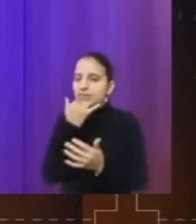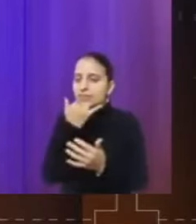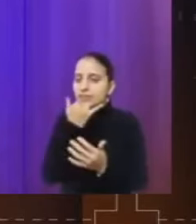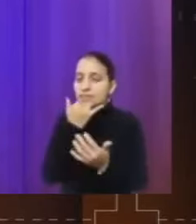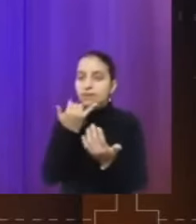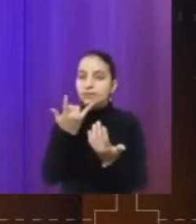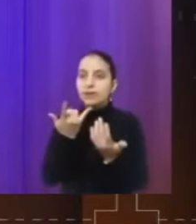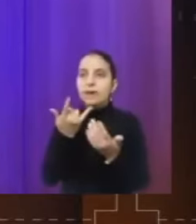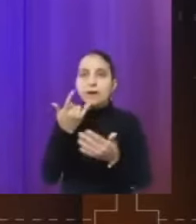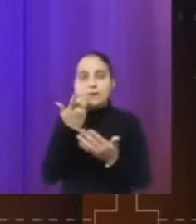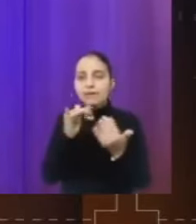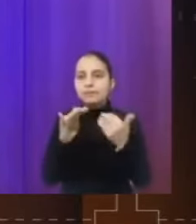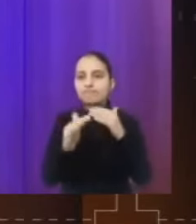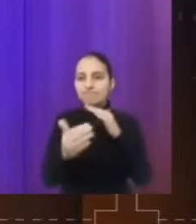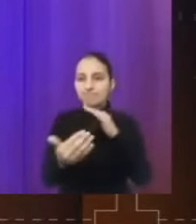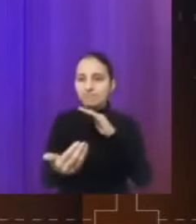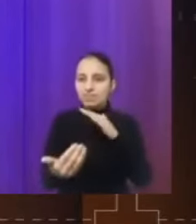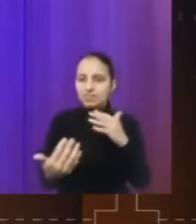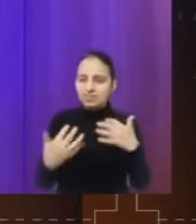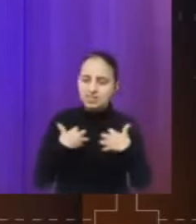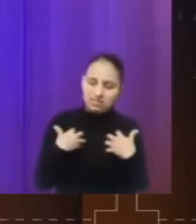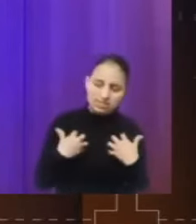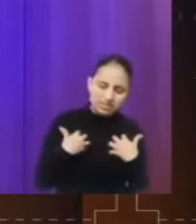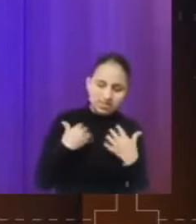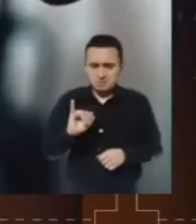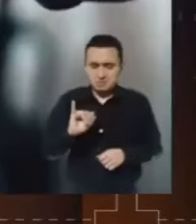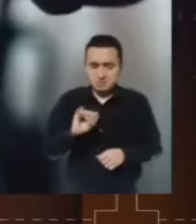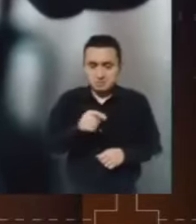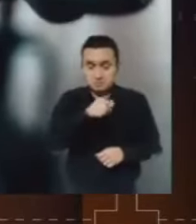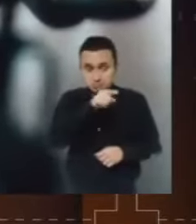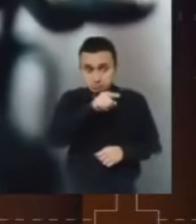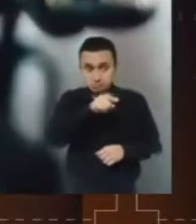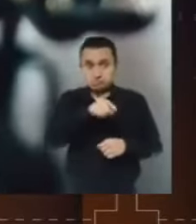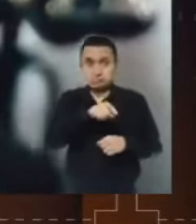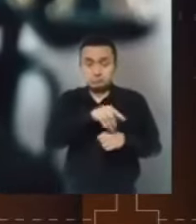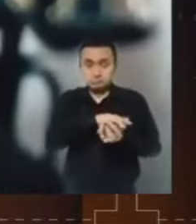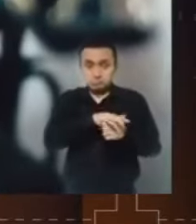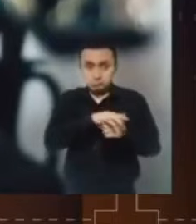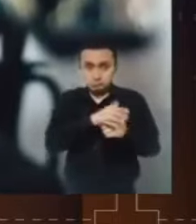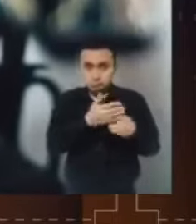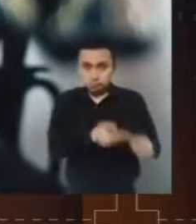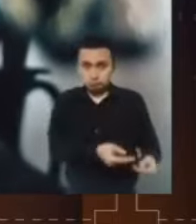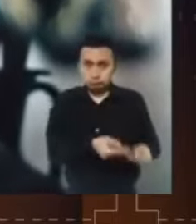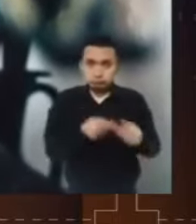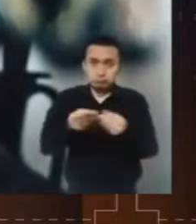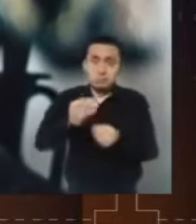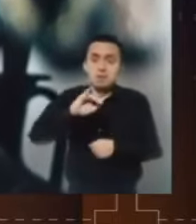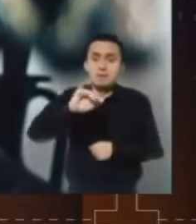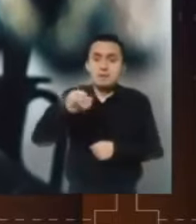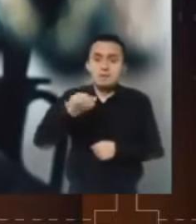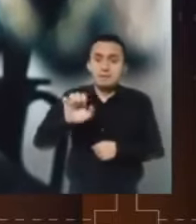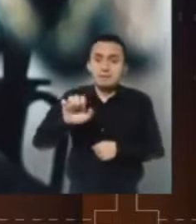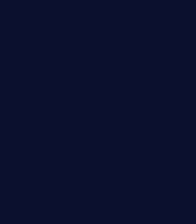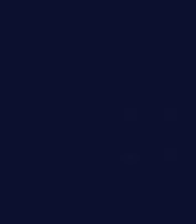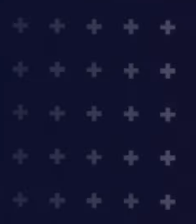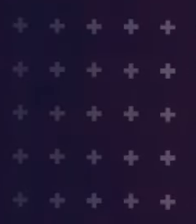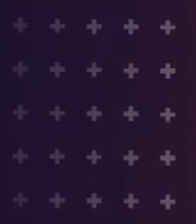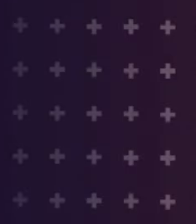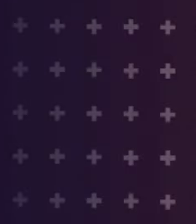favor de la Corte Suprema de Justicia para elegirla esperaremos al 7 de marzo a ver qué se define ese